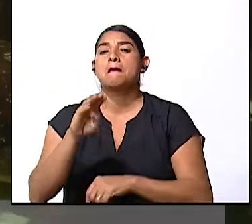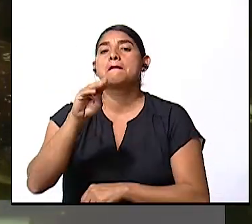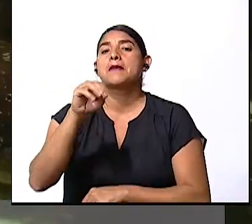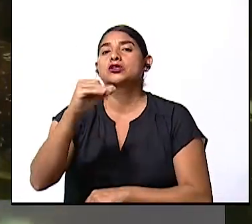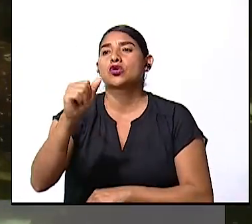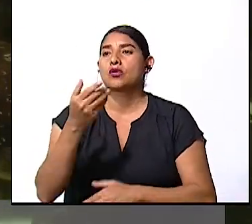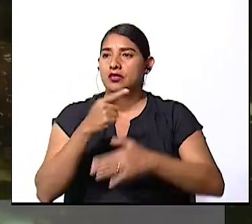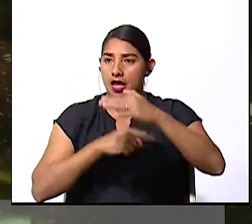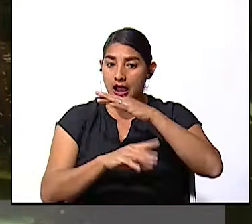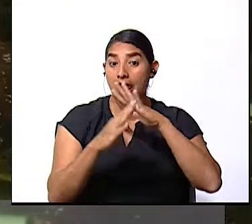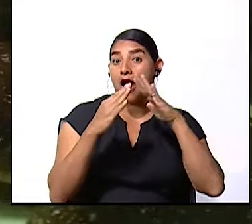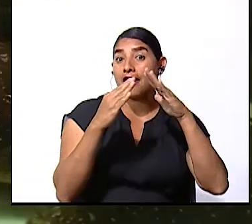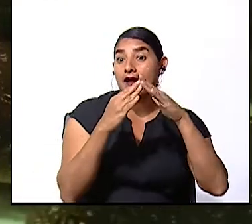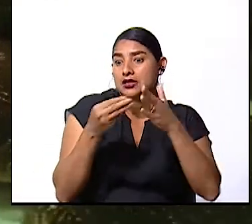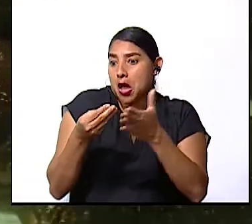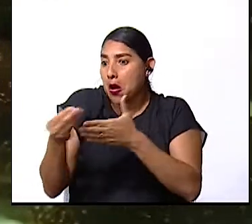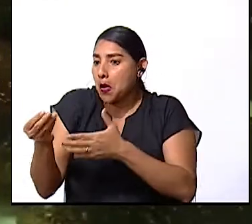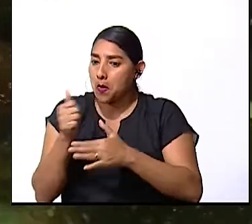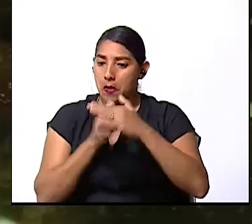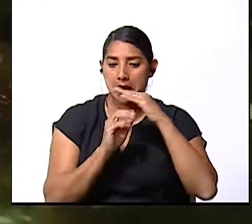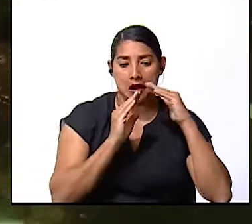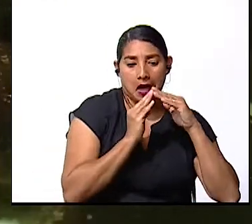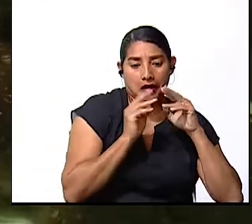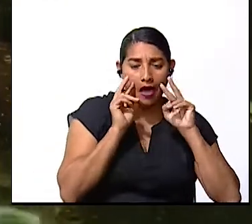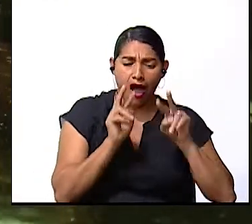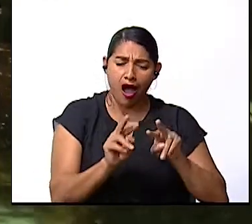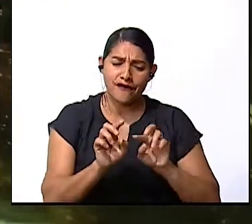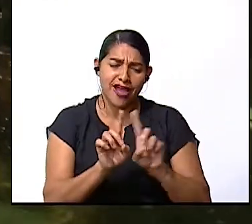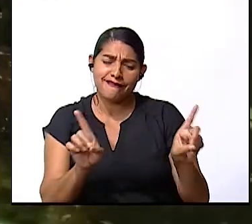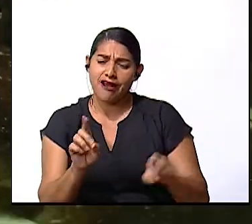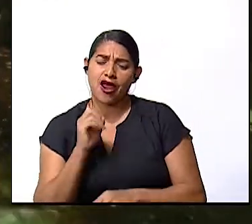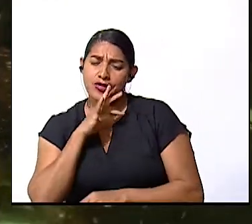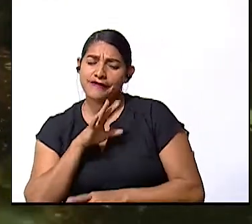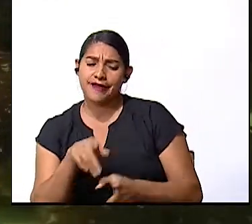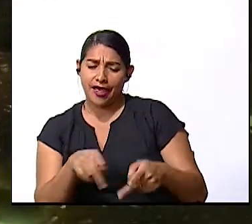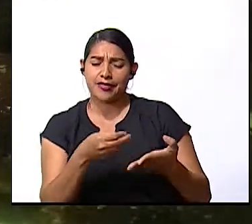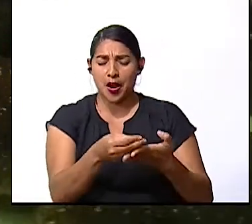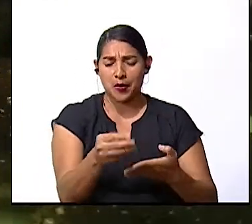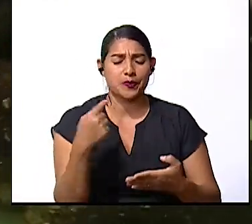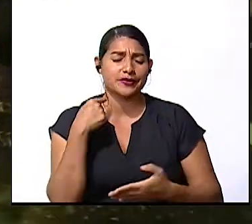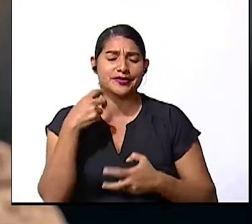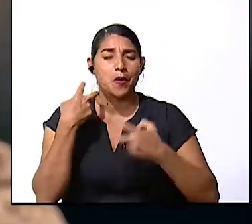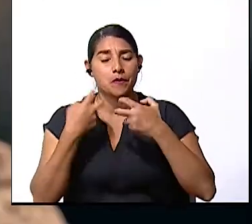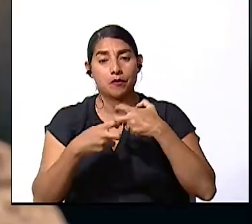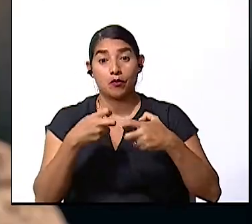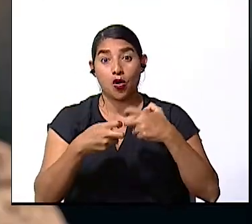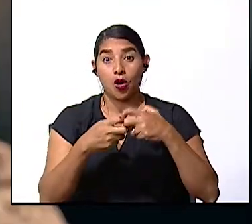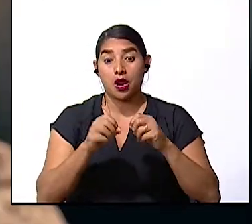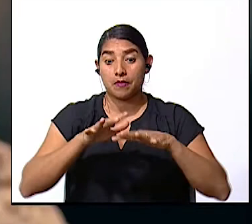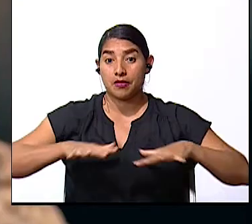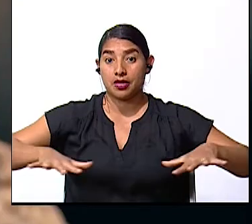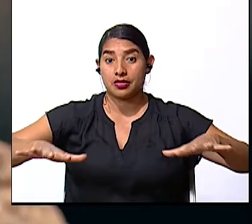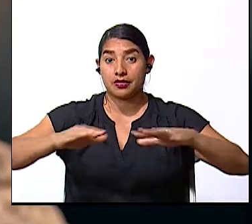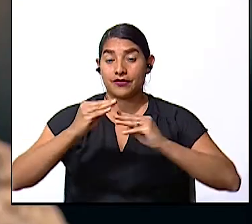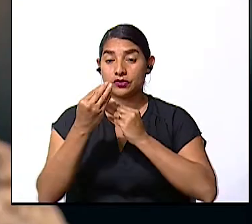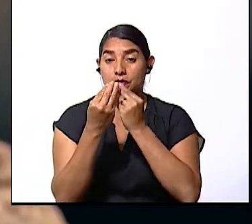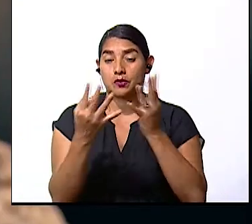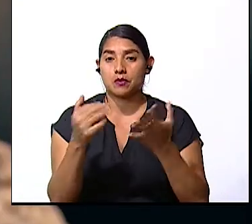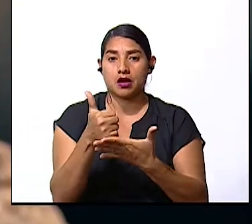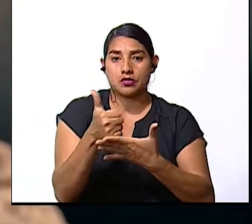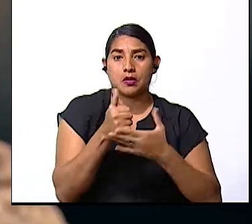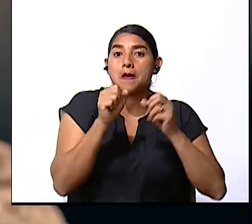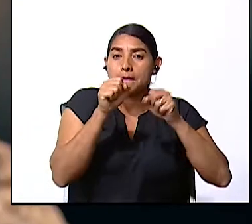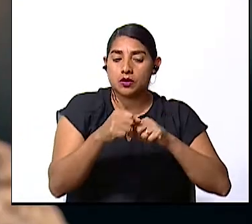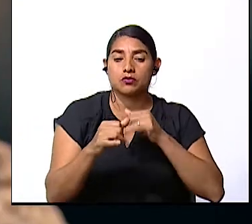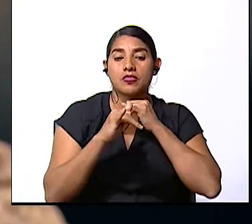animales exóticos. La tenencia ilegal de animales exóticos es un problema para la conservación de la biodiversidad. Para ayudar,